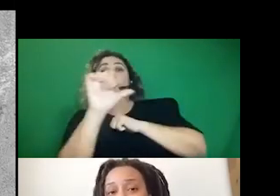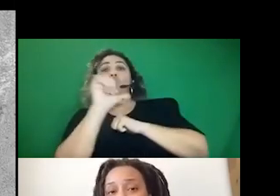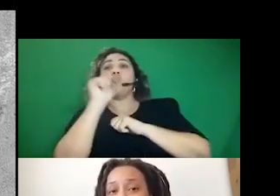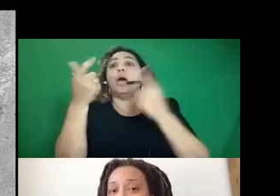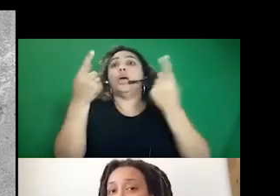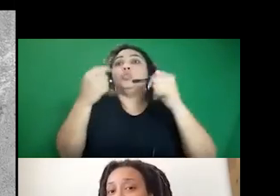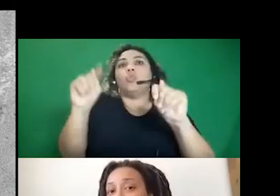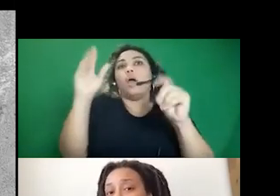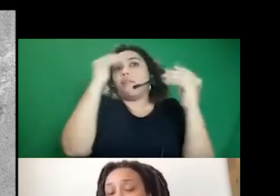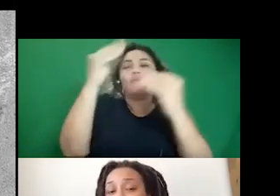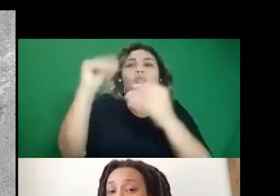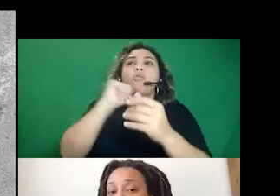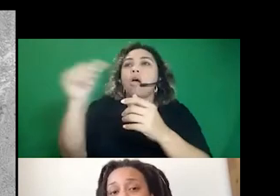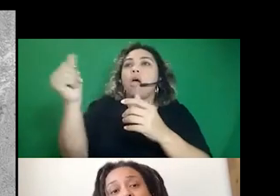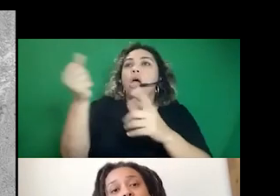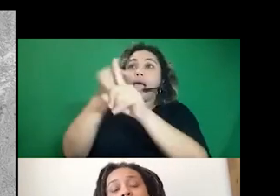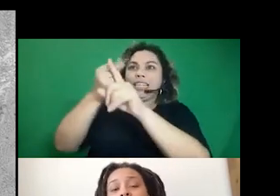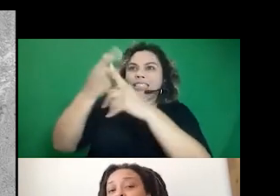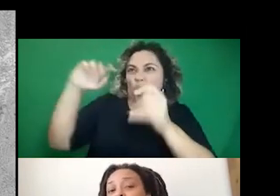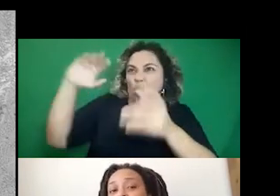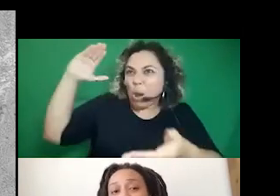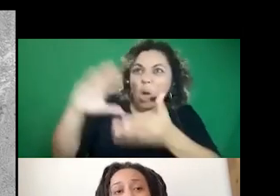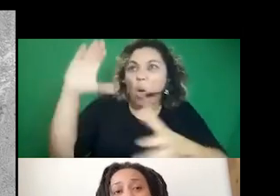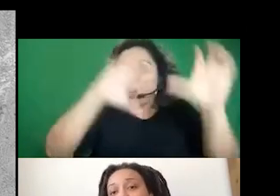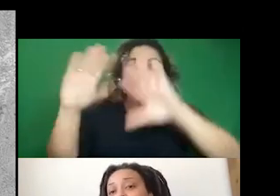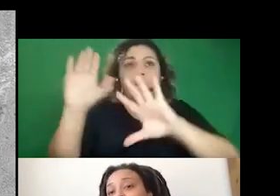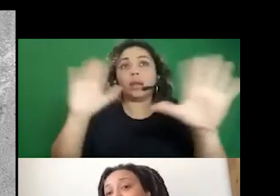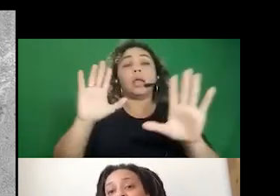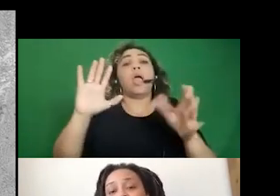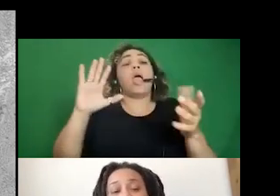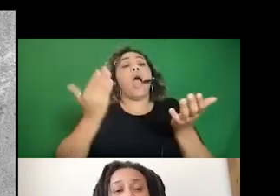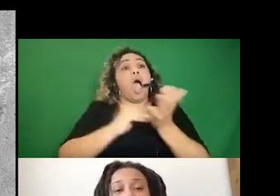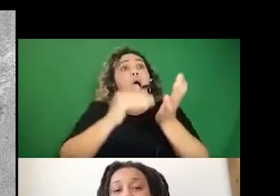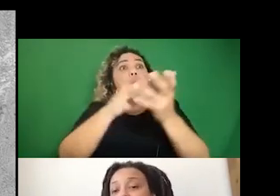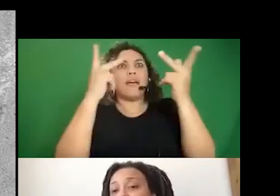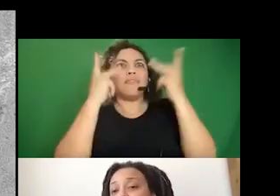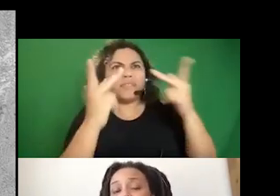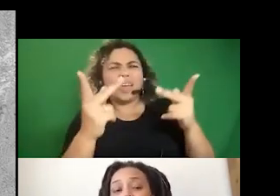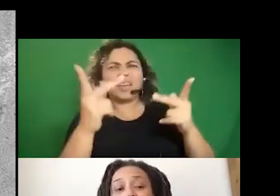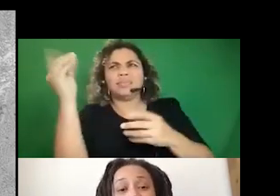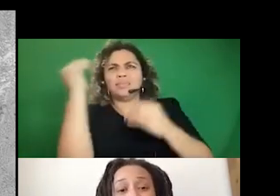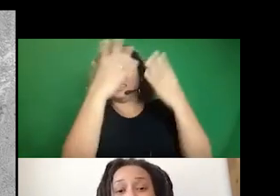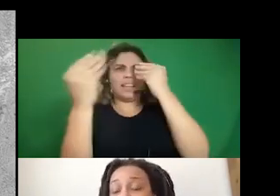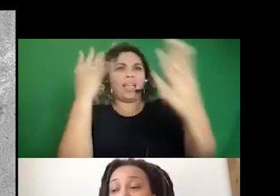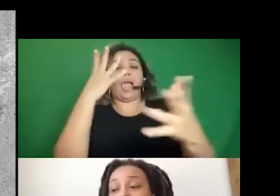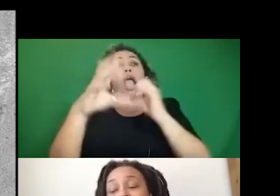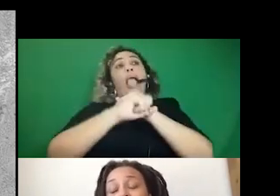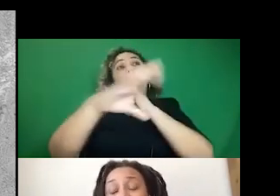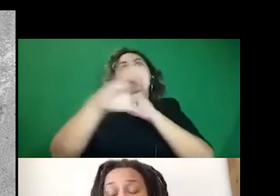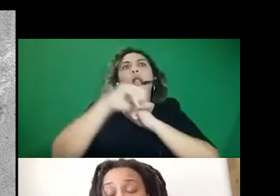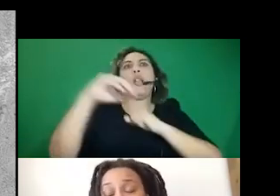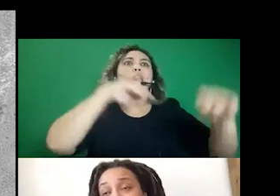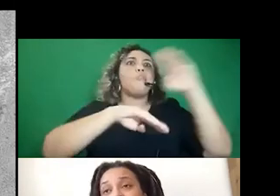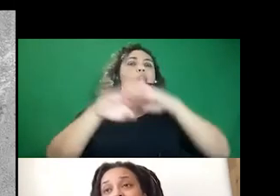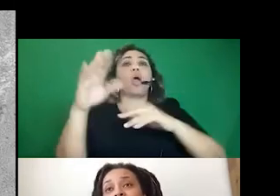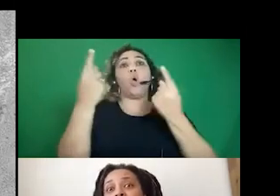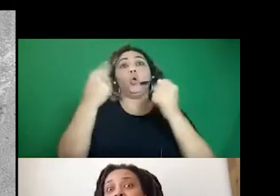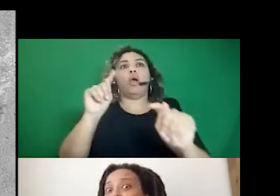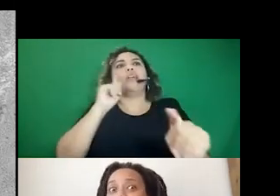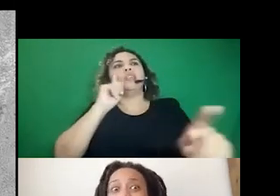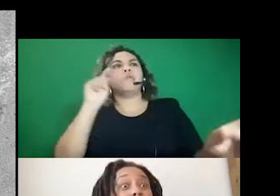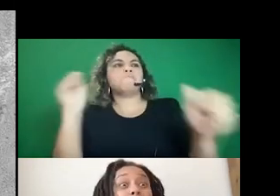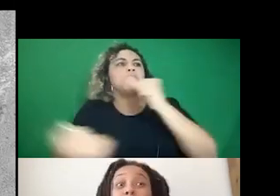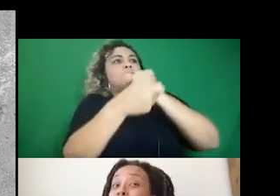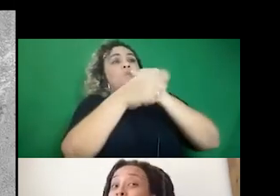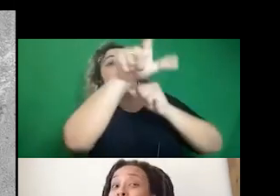desinformación las plataformas las corporaciones no actúan rap lo suficientemente rápido para parar estas